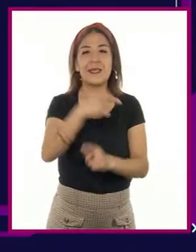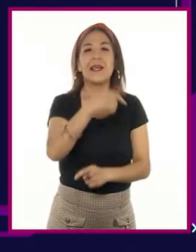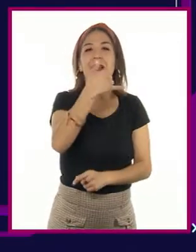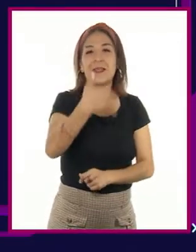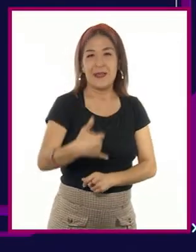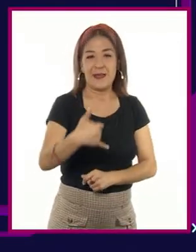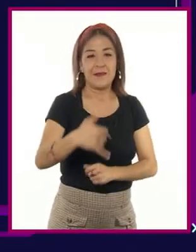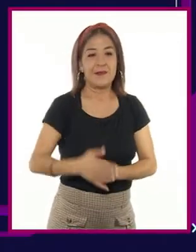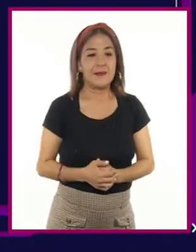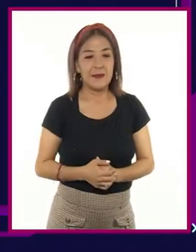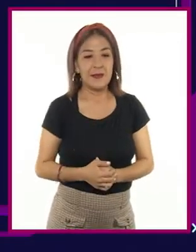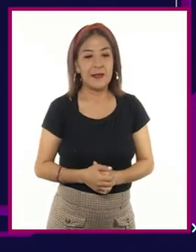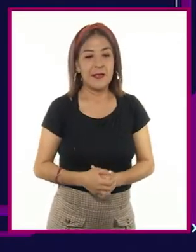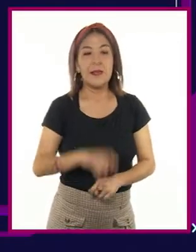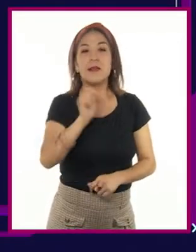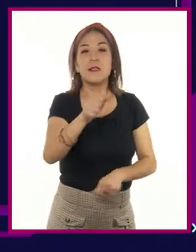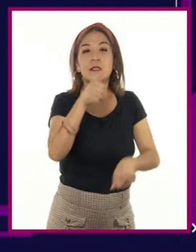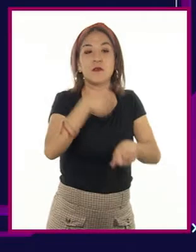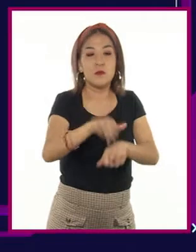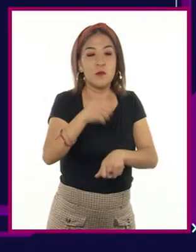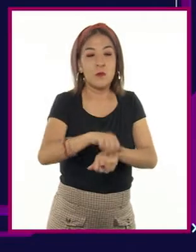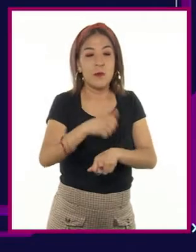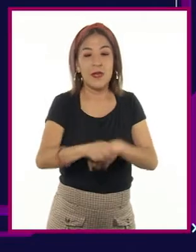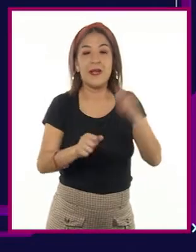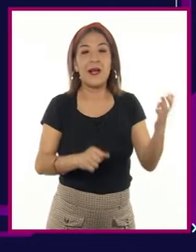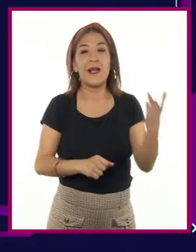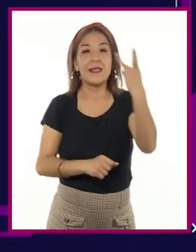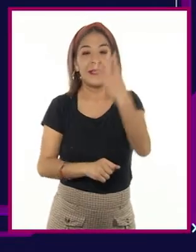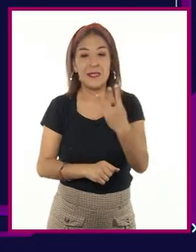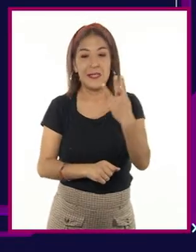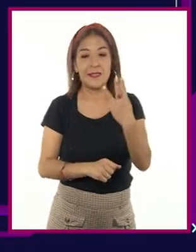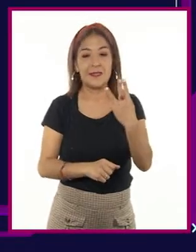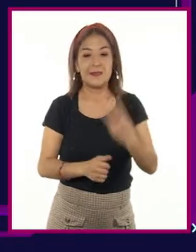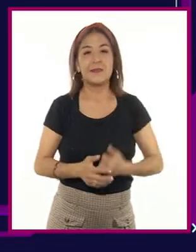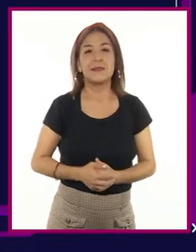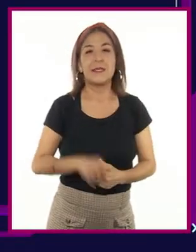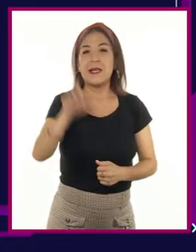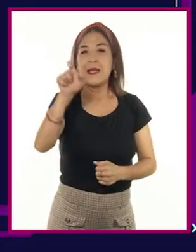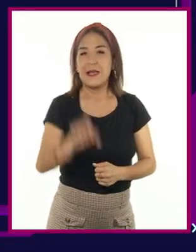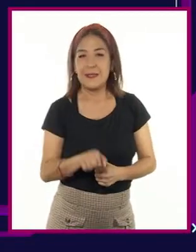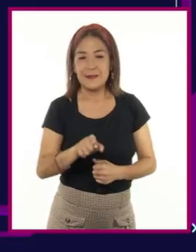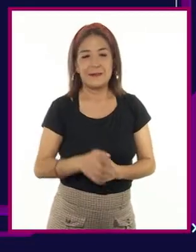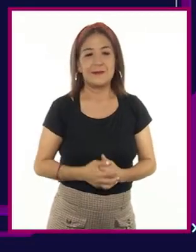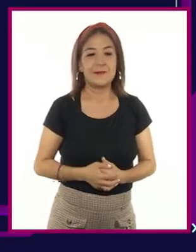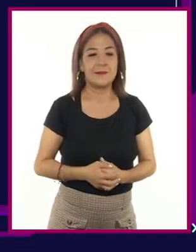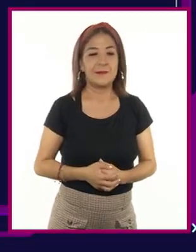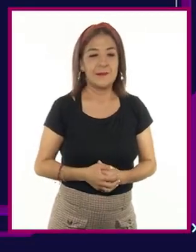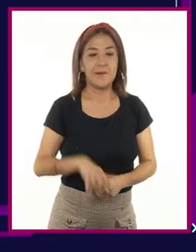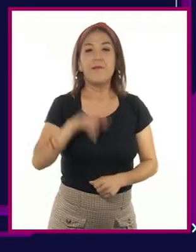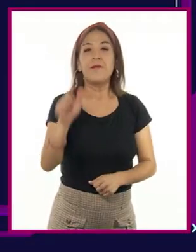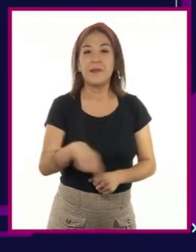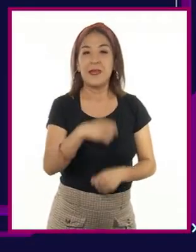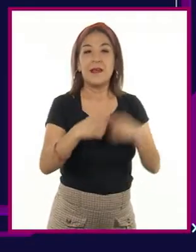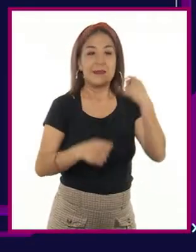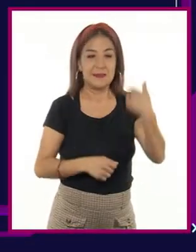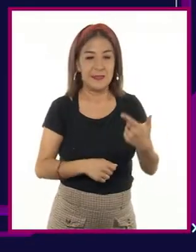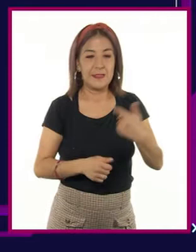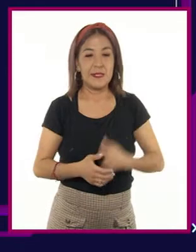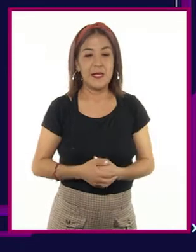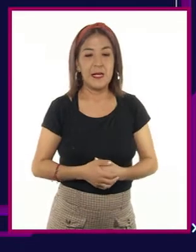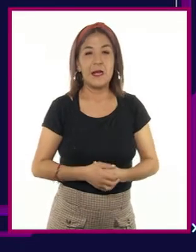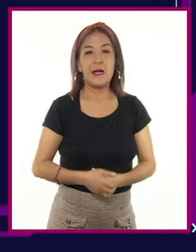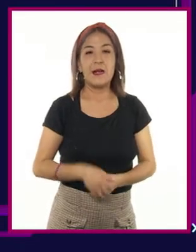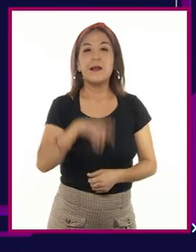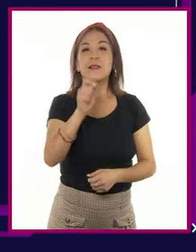el cubo de un número que en este caso es x elevado al exponente 37 el triple del